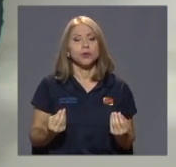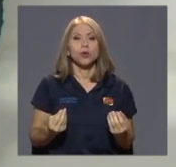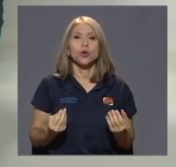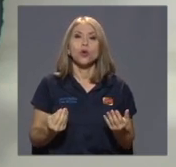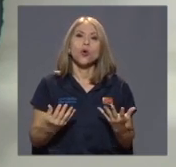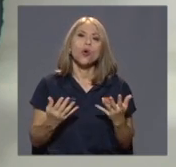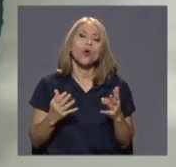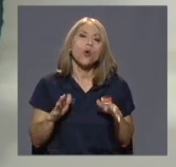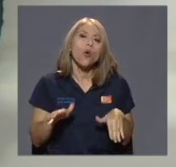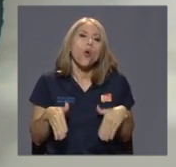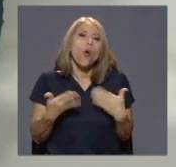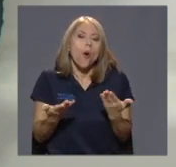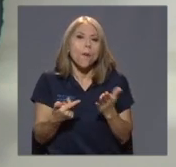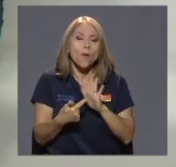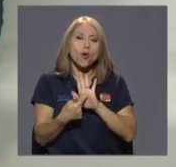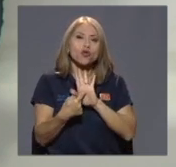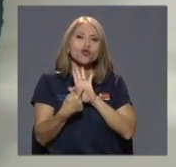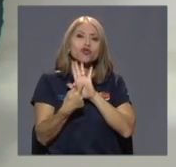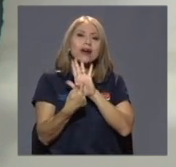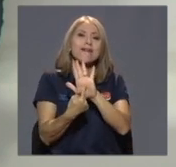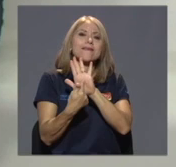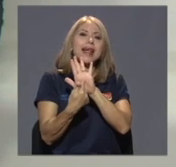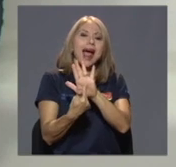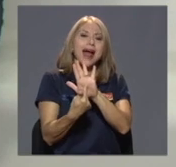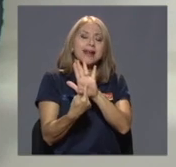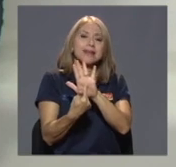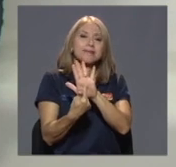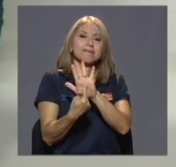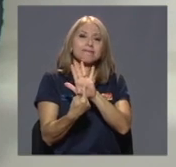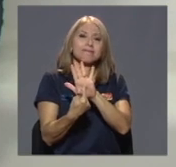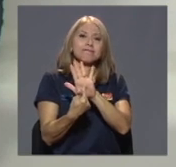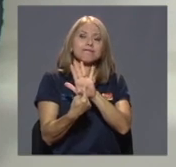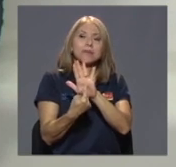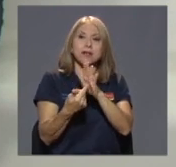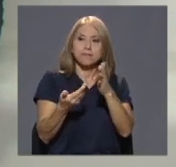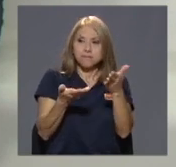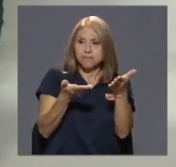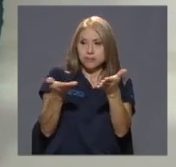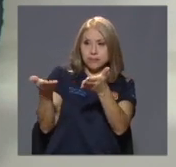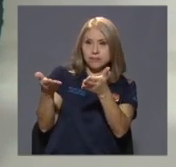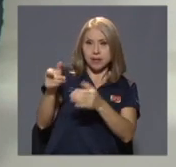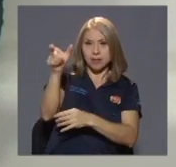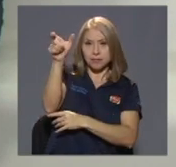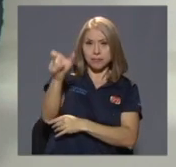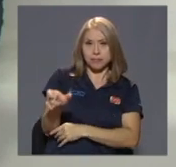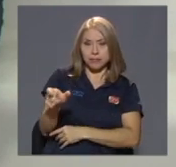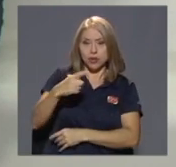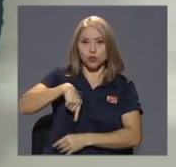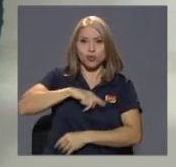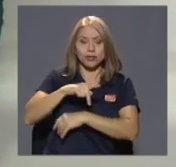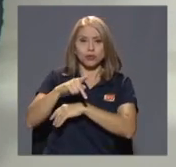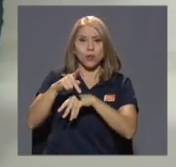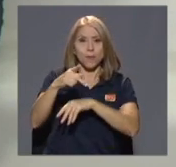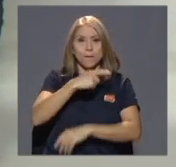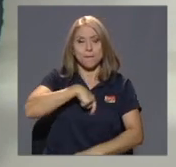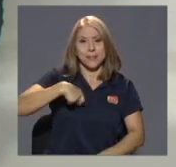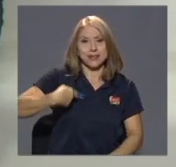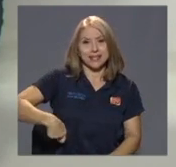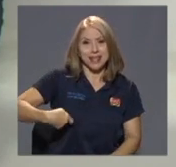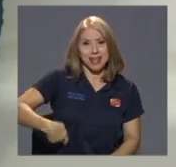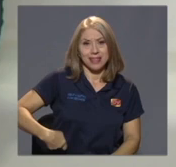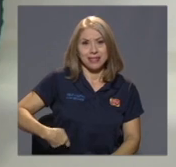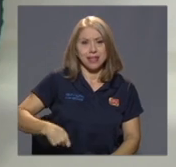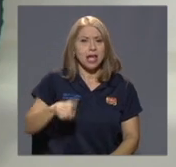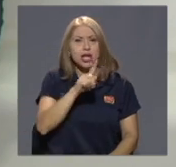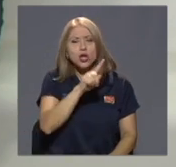reflejar un poco más la persona que tenemos de presidente y no necesariamente ser tan institucional,